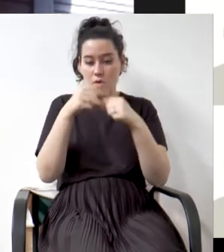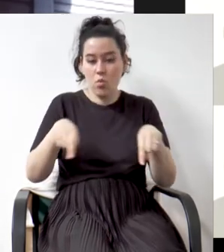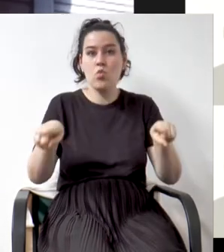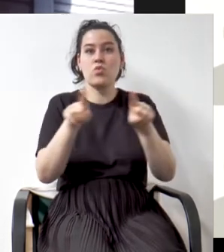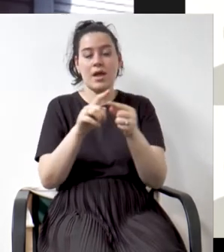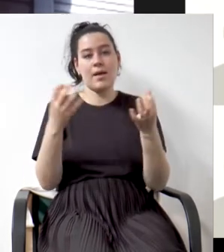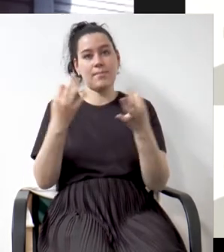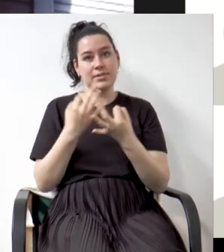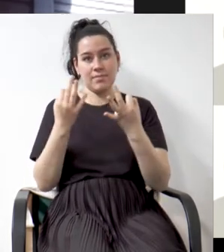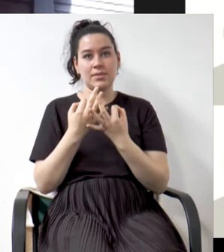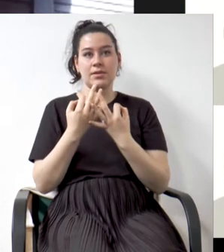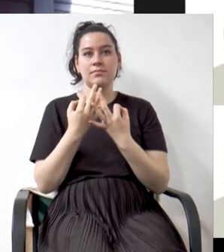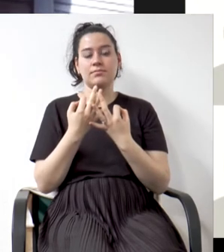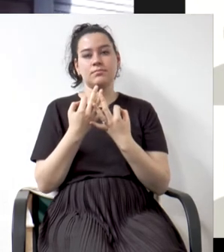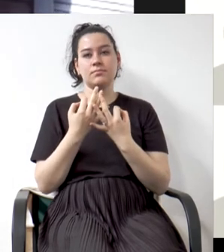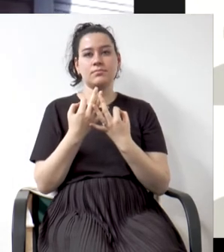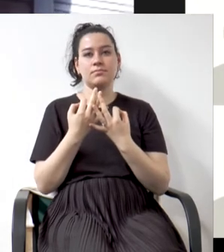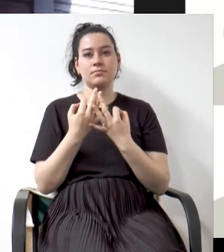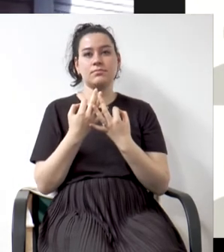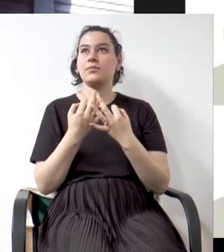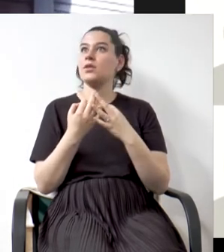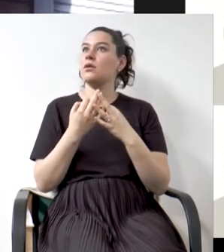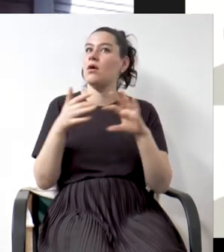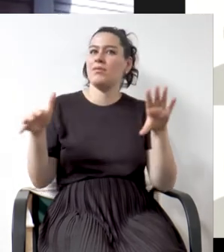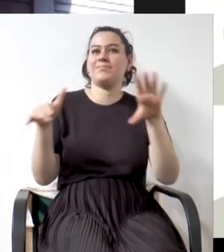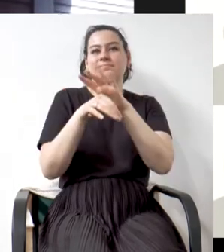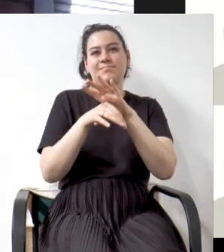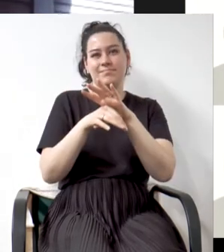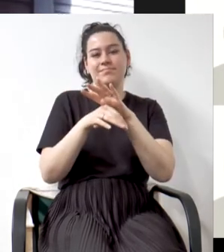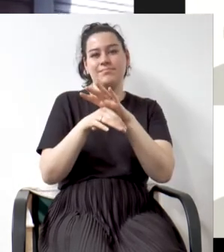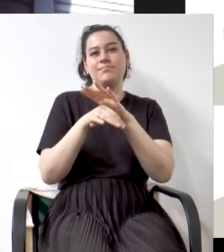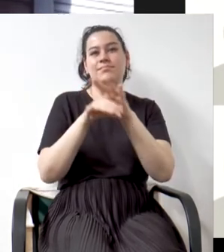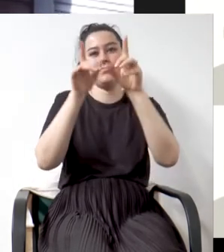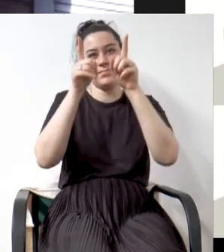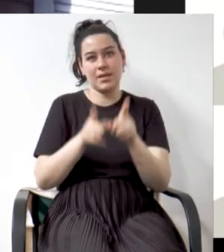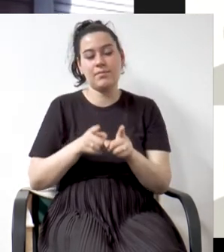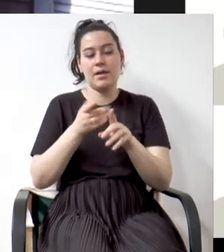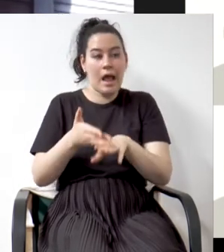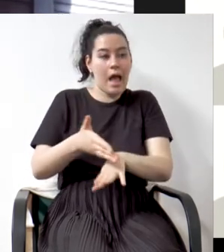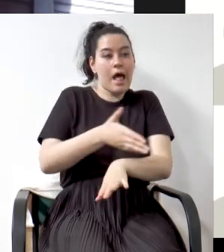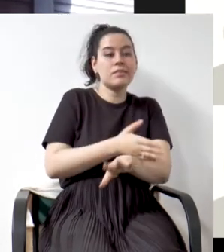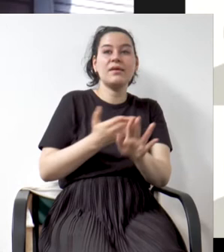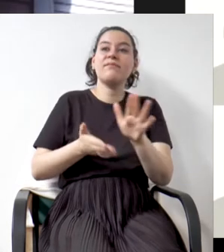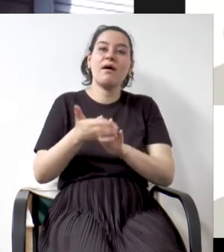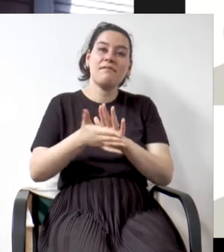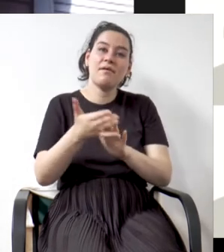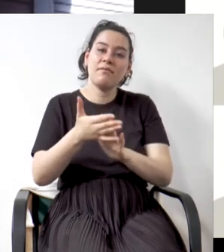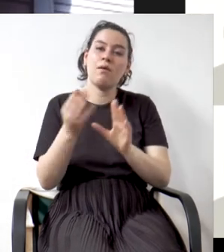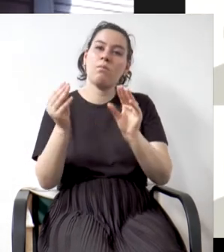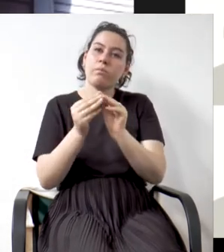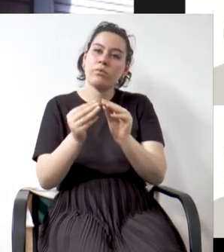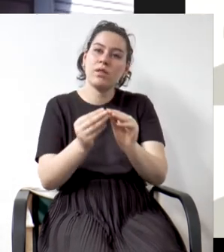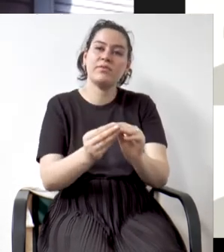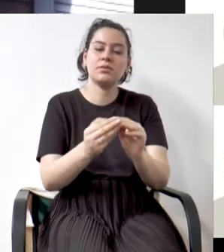en particular en este momento, de casualidad, va a también ser una antesala de lo que me parece que van a ser un montón